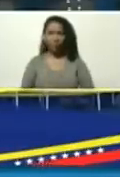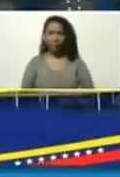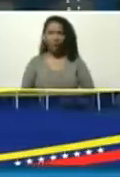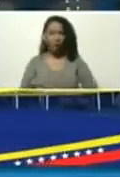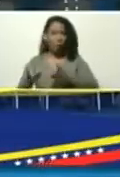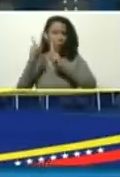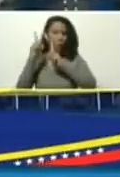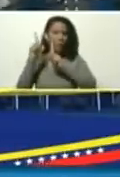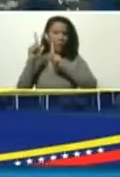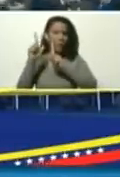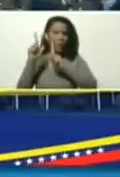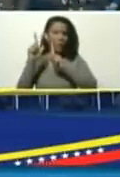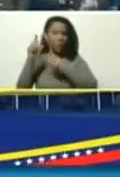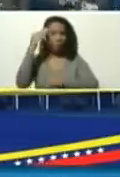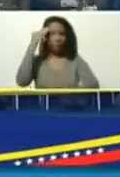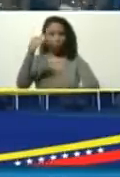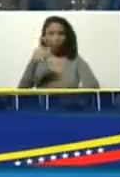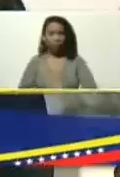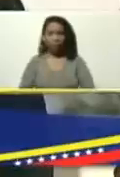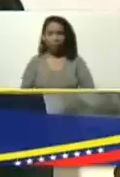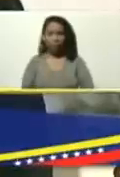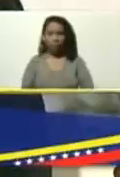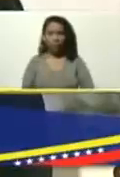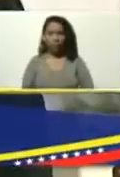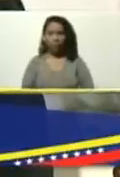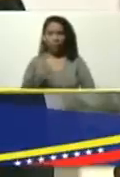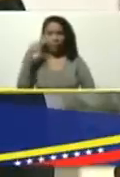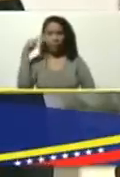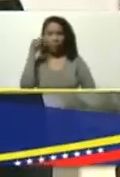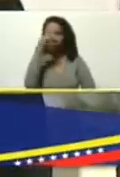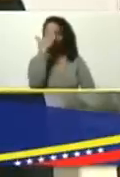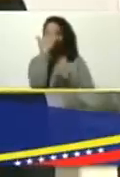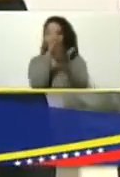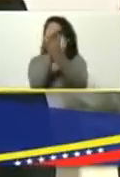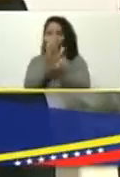Autorizado, contraalmirante. Vista al fin.